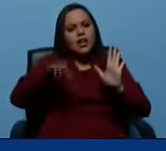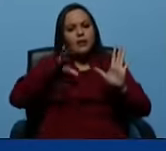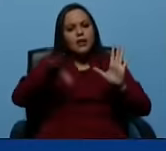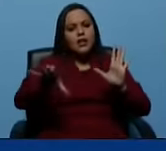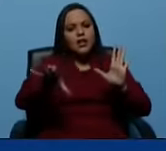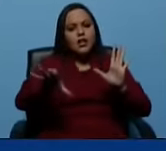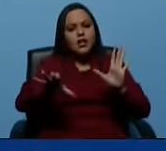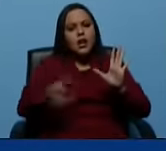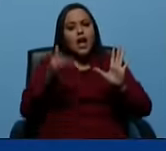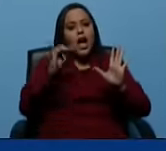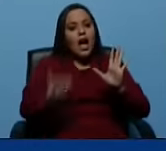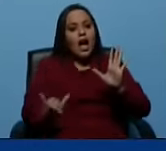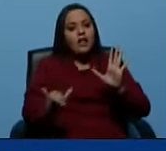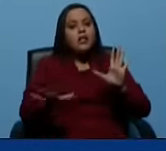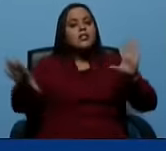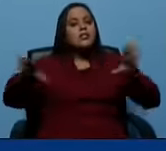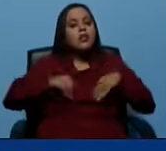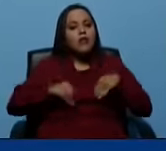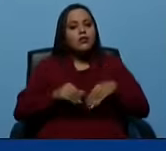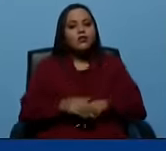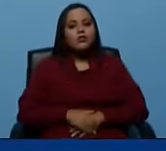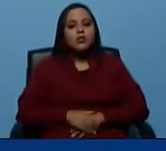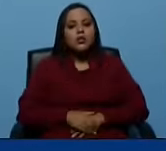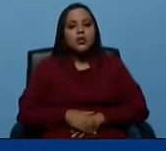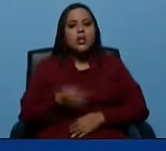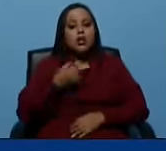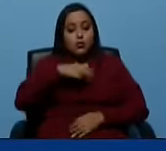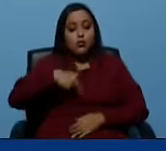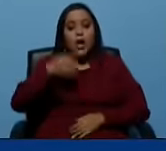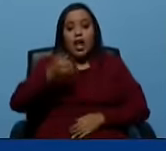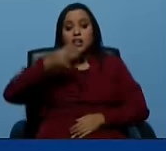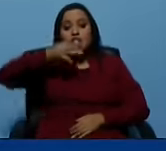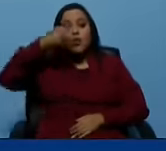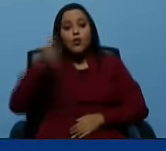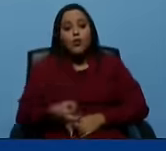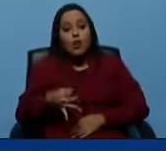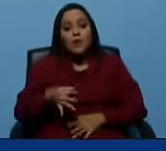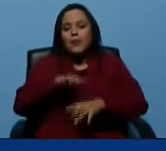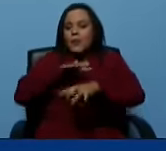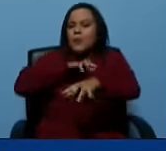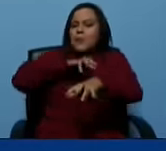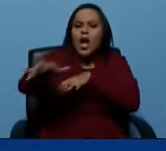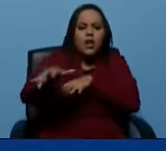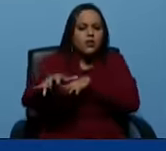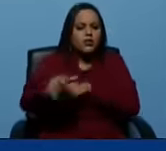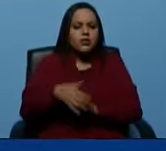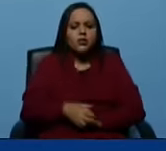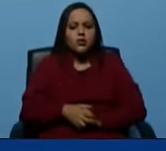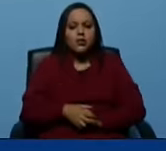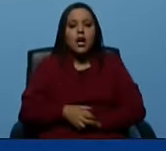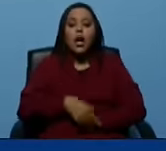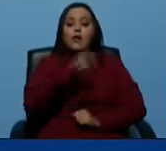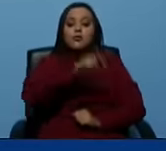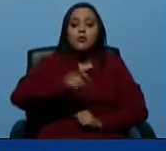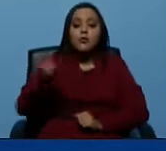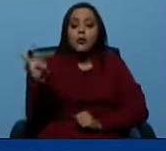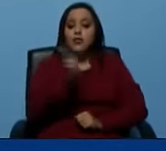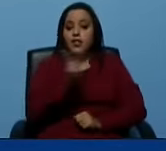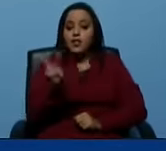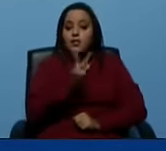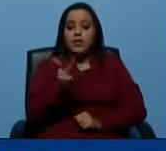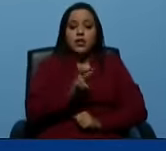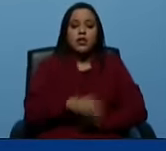será santa sentencia, y ten la seguridad que la inmensa mayoría de venezolanos y